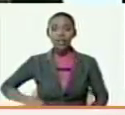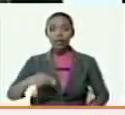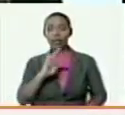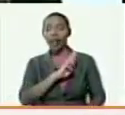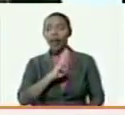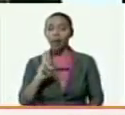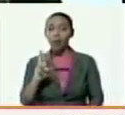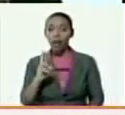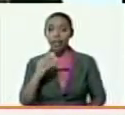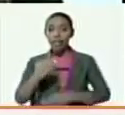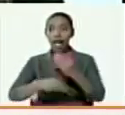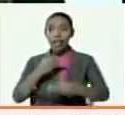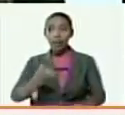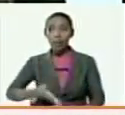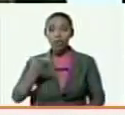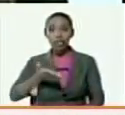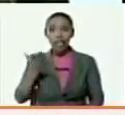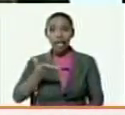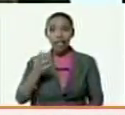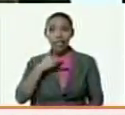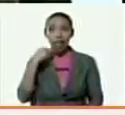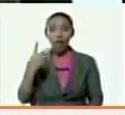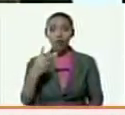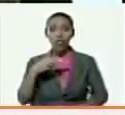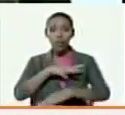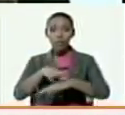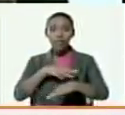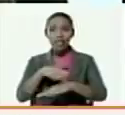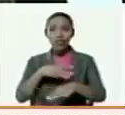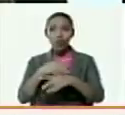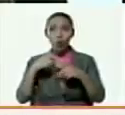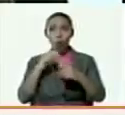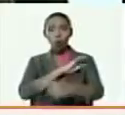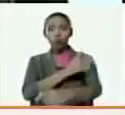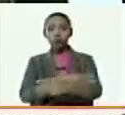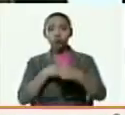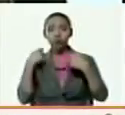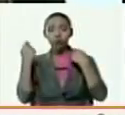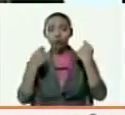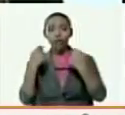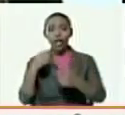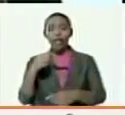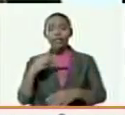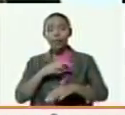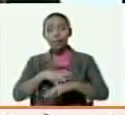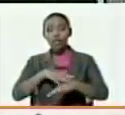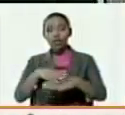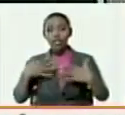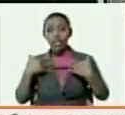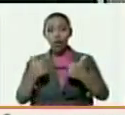genera importante información de la voz del ministro del Poder Popular para la Salud, Carlos Alvarado. Adelante.